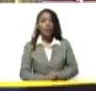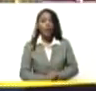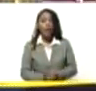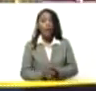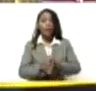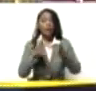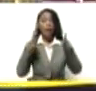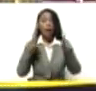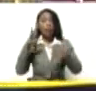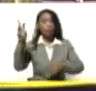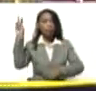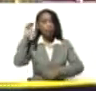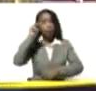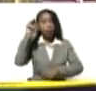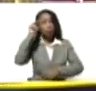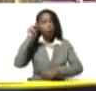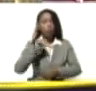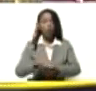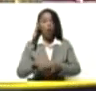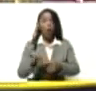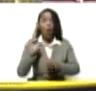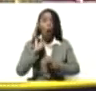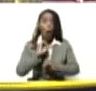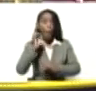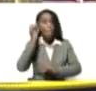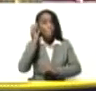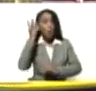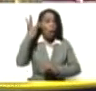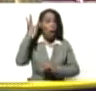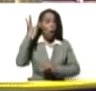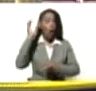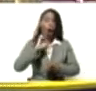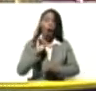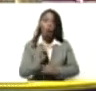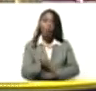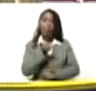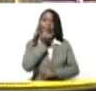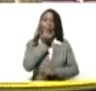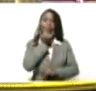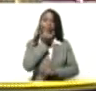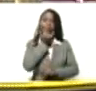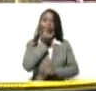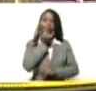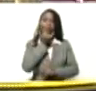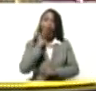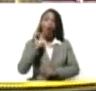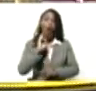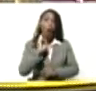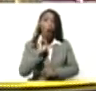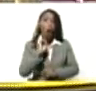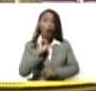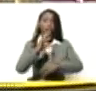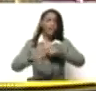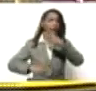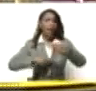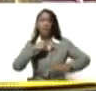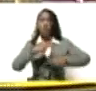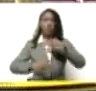maestro. O inventamos o erramos. O nos